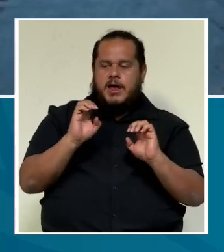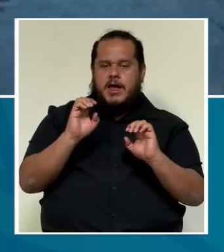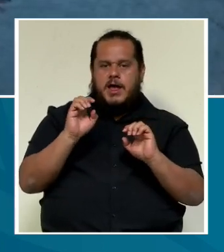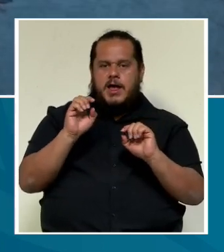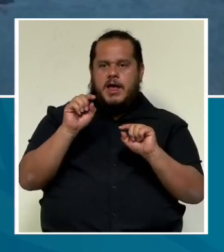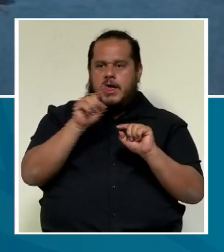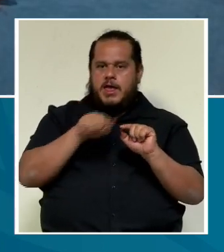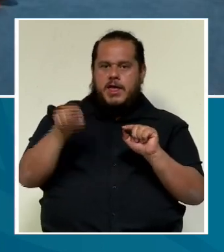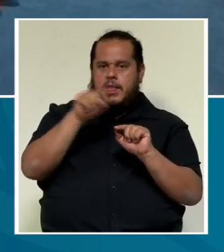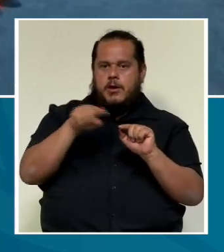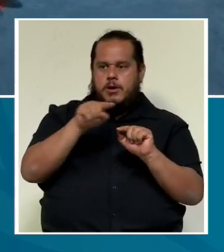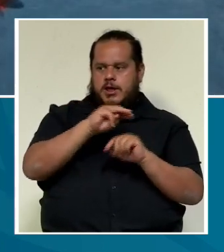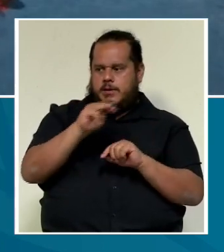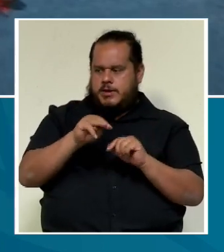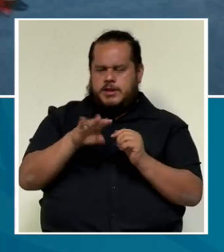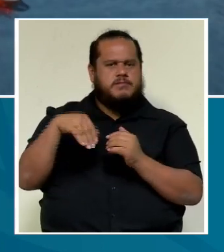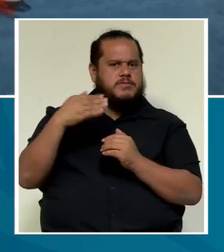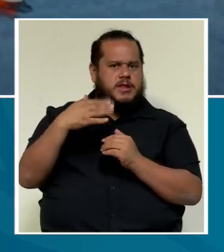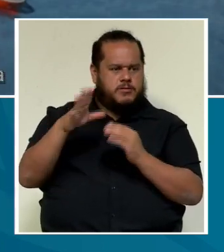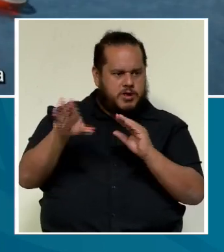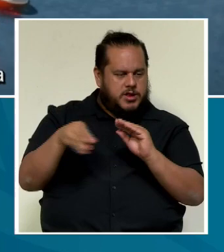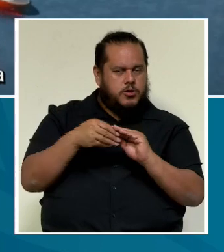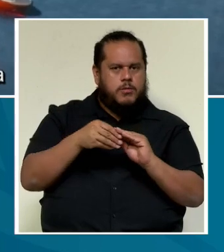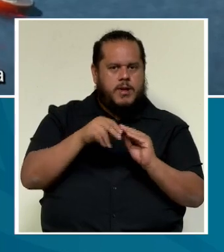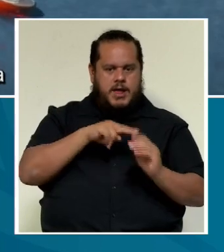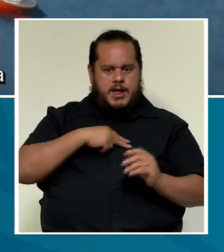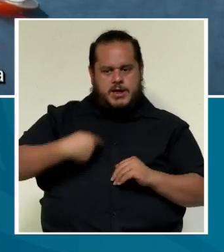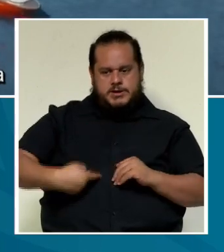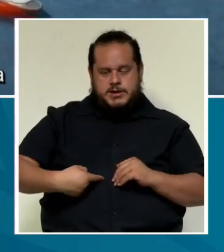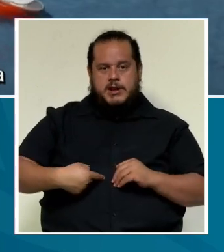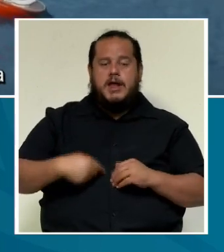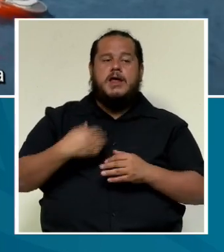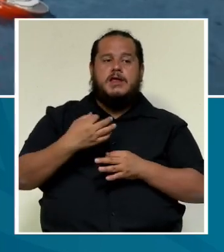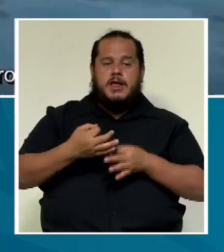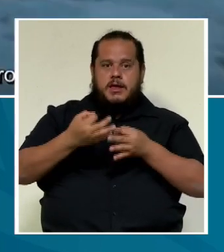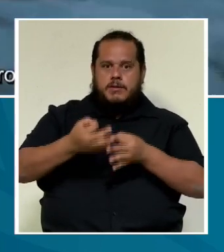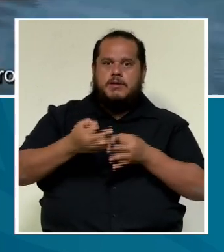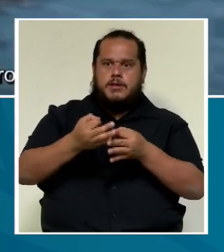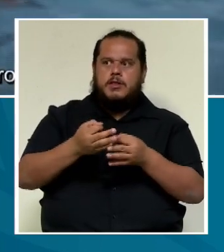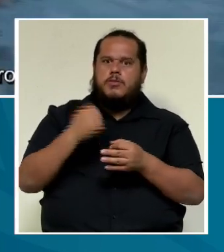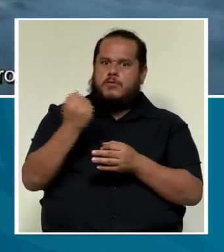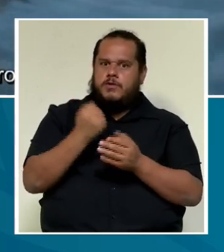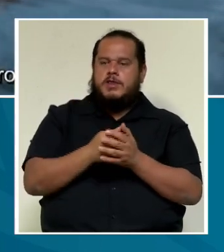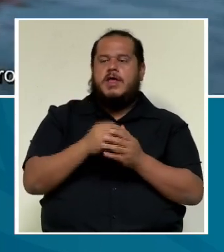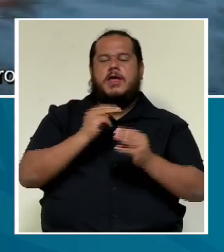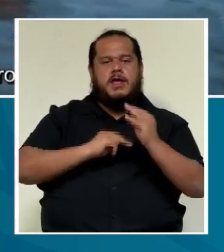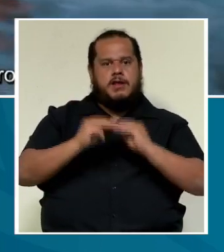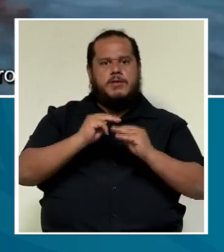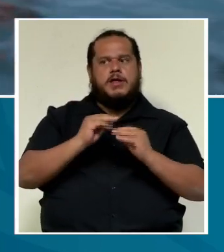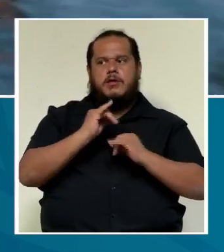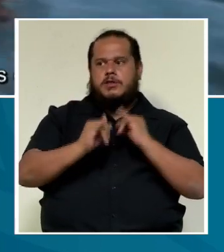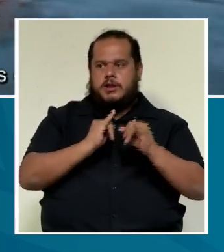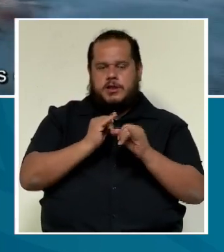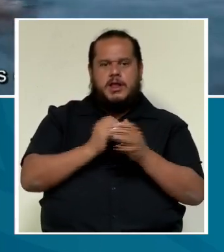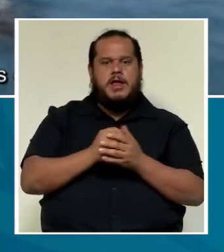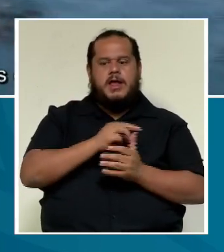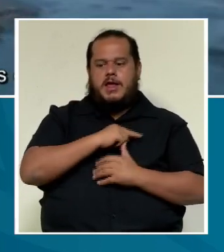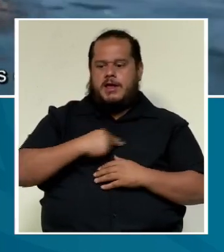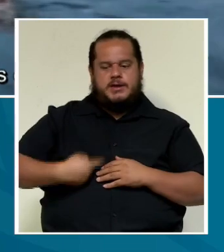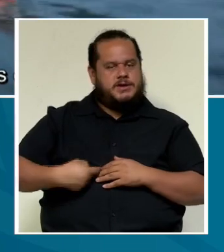esta carrera pues China, que viene muy avanzando pues muy fuerte también en el mercado internacional. En realidad China viene avanzando en